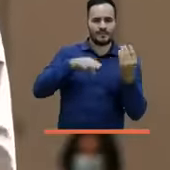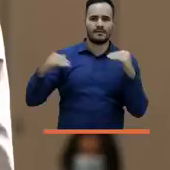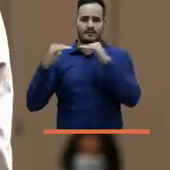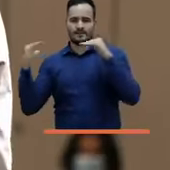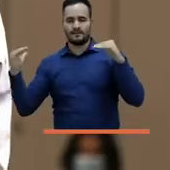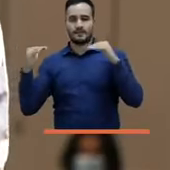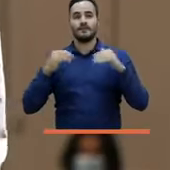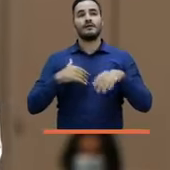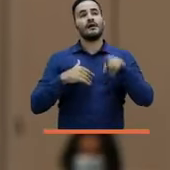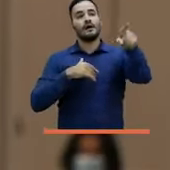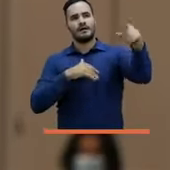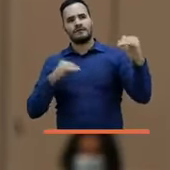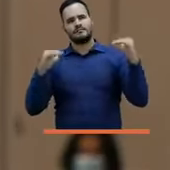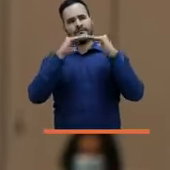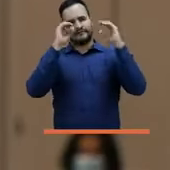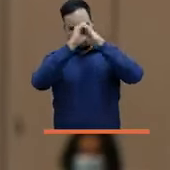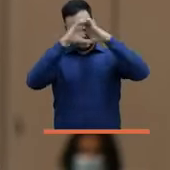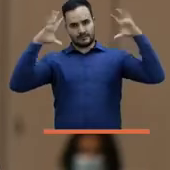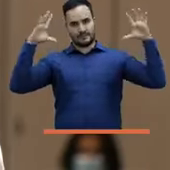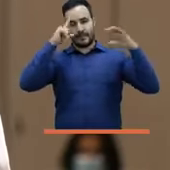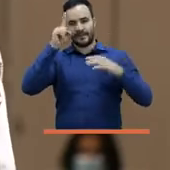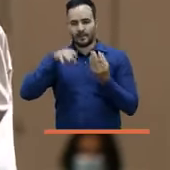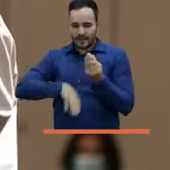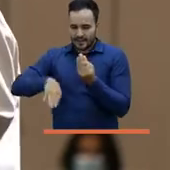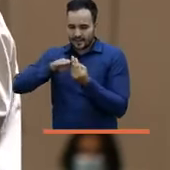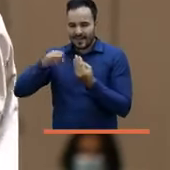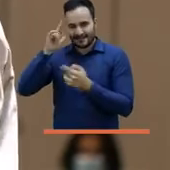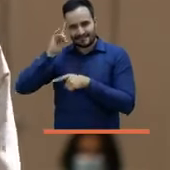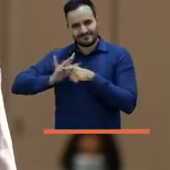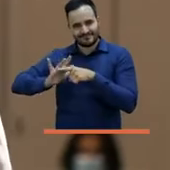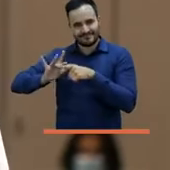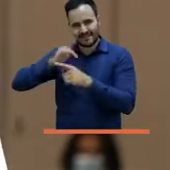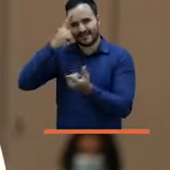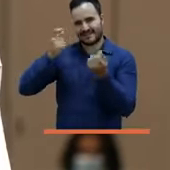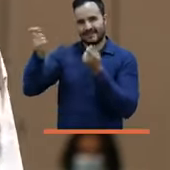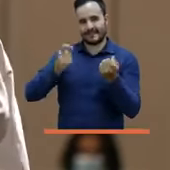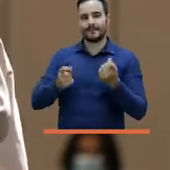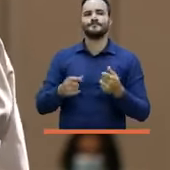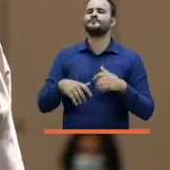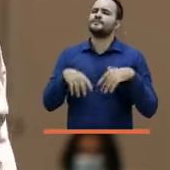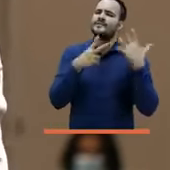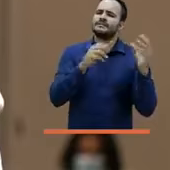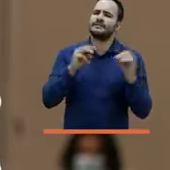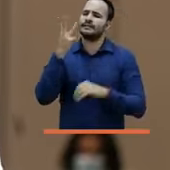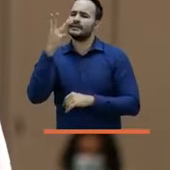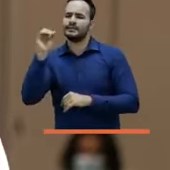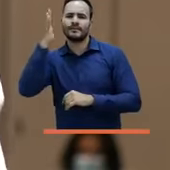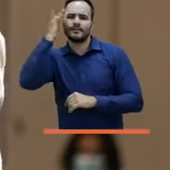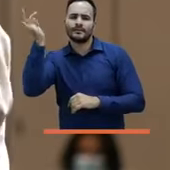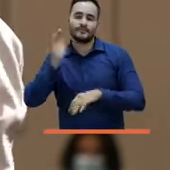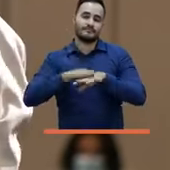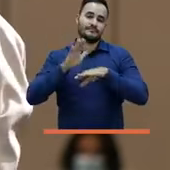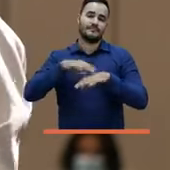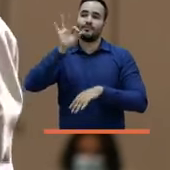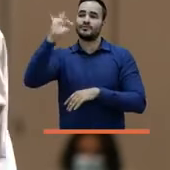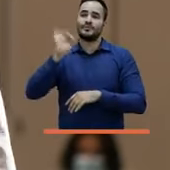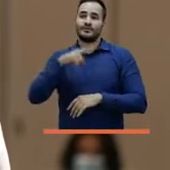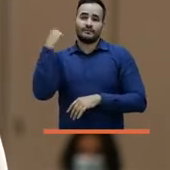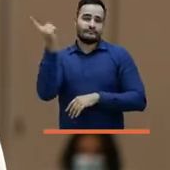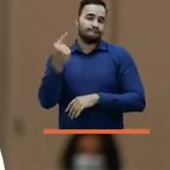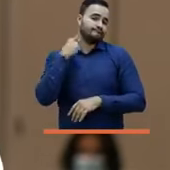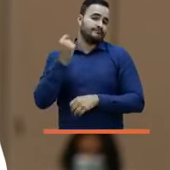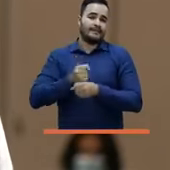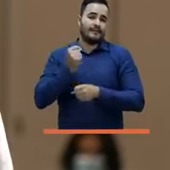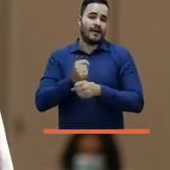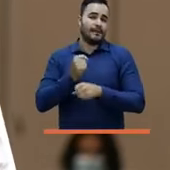y la equidad son las estrategias a través de las cuales lo logramos entonces porque 70 30 porque los índices de desempleo para las mujeres son más altos pues